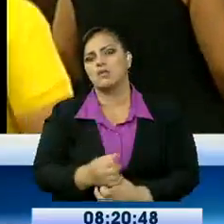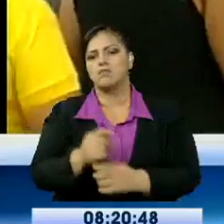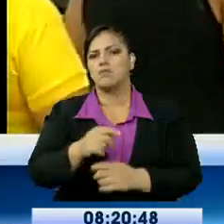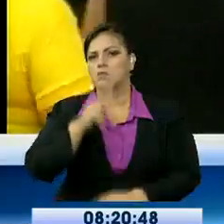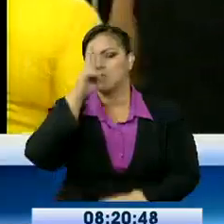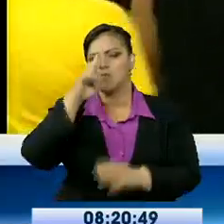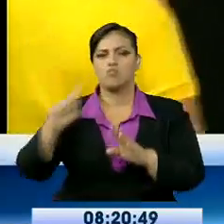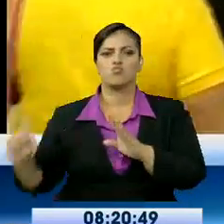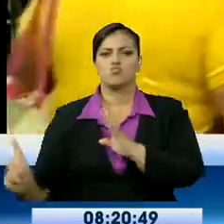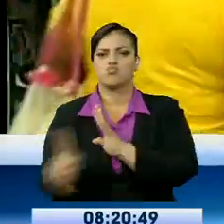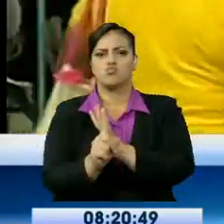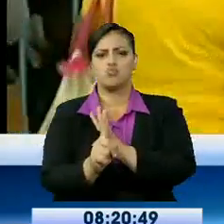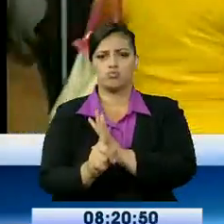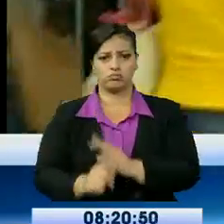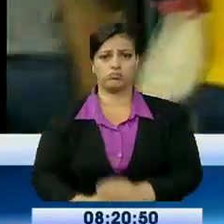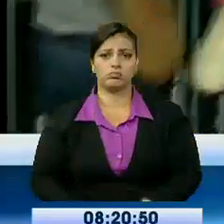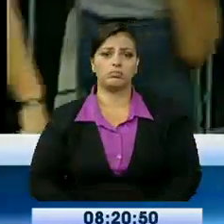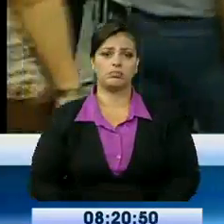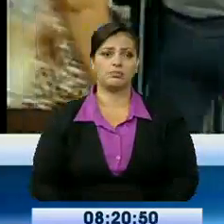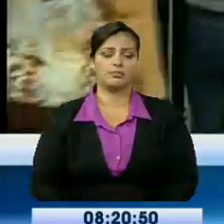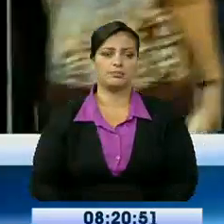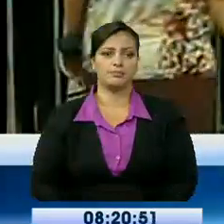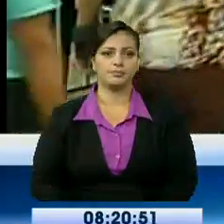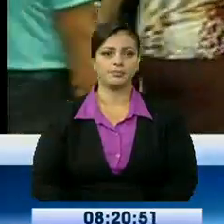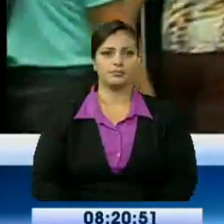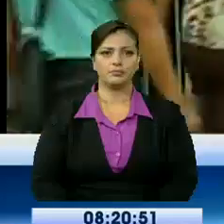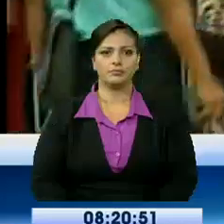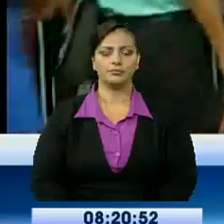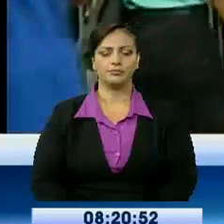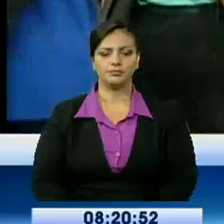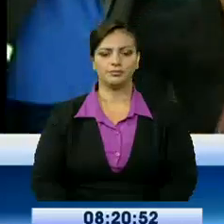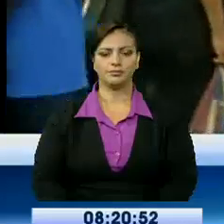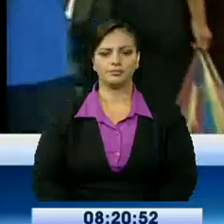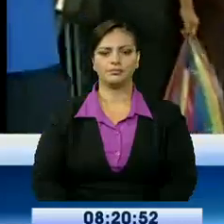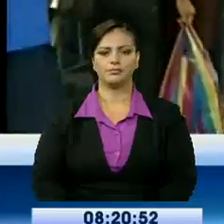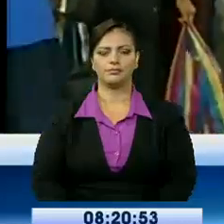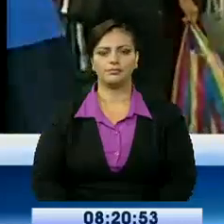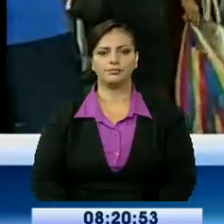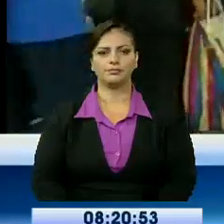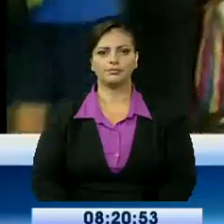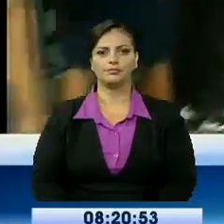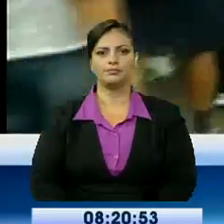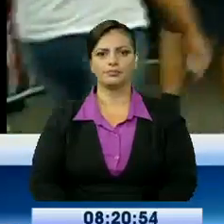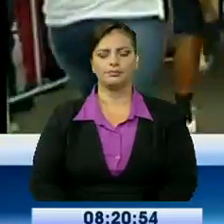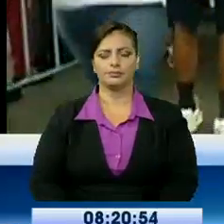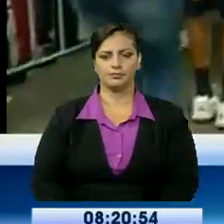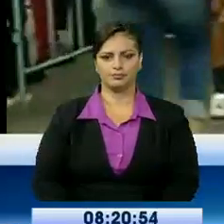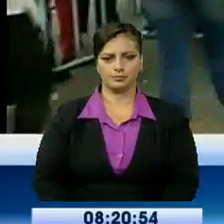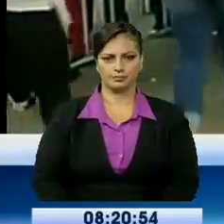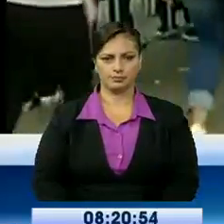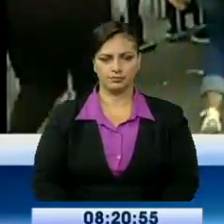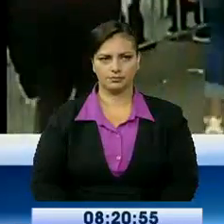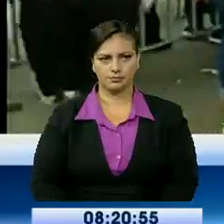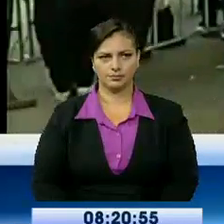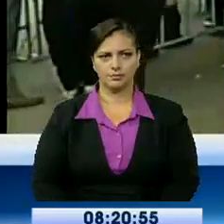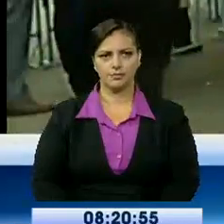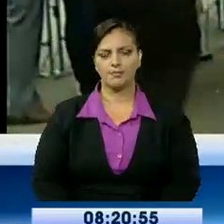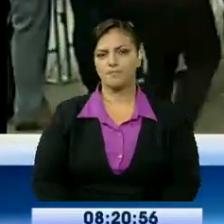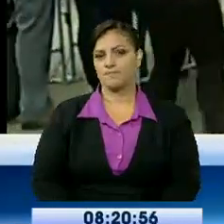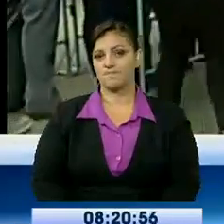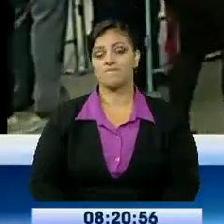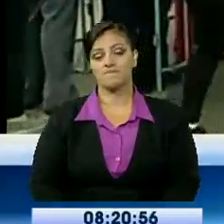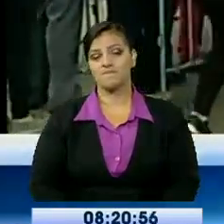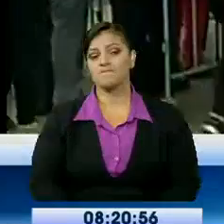viajar. Perfecto, miren ustedes, la inconformidad por parte de algunos pasajeros, de algunos usuarios